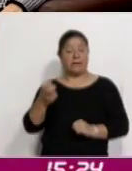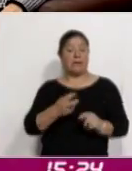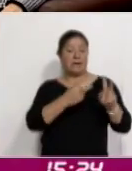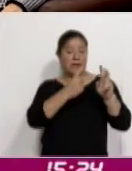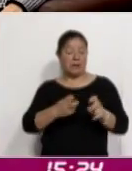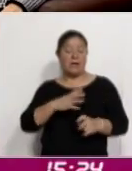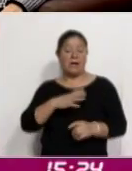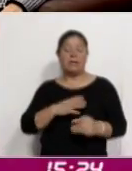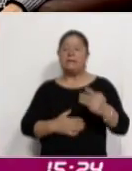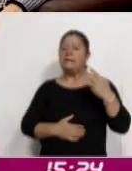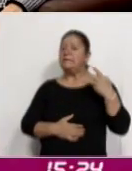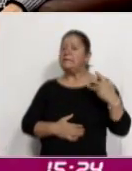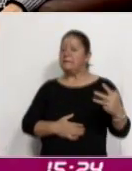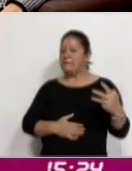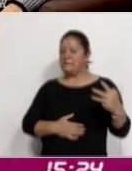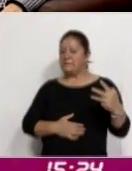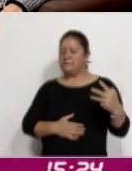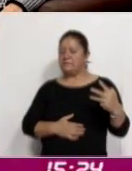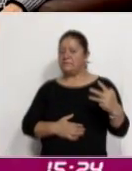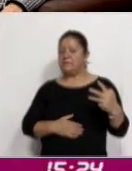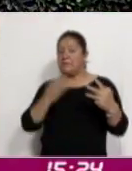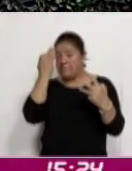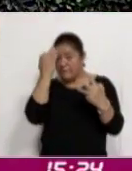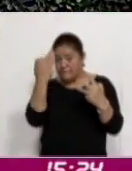propusimos en tres fases.